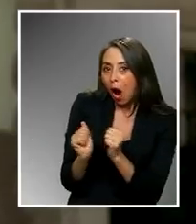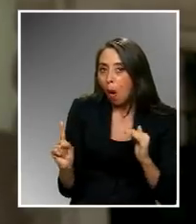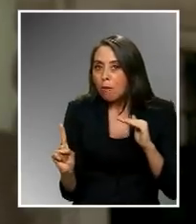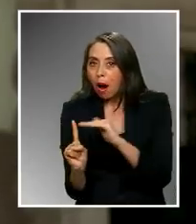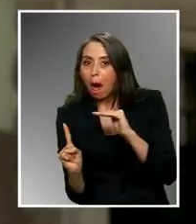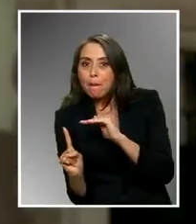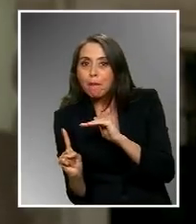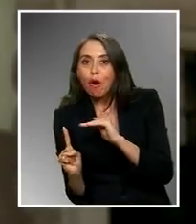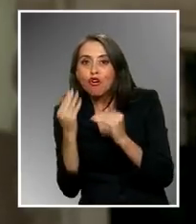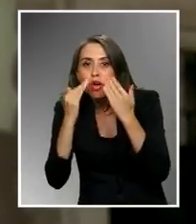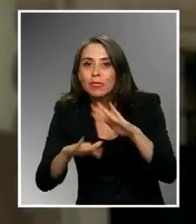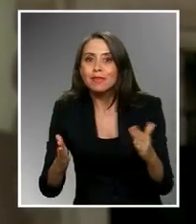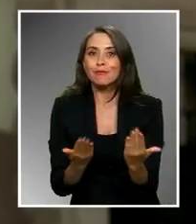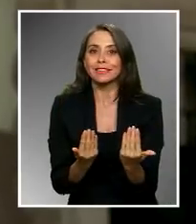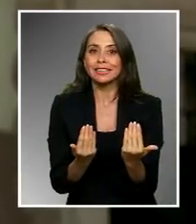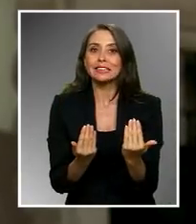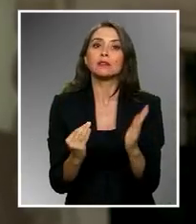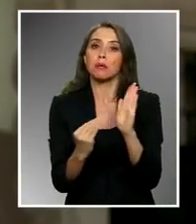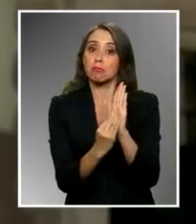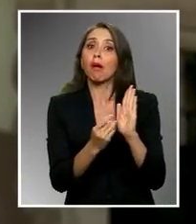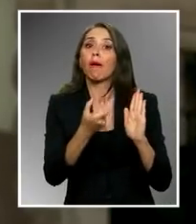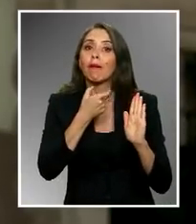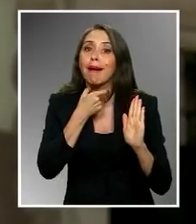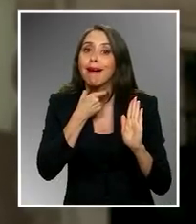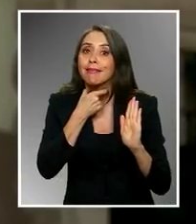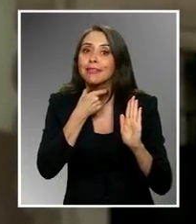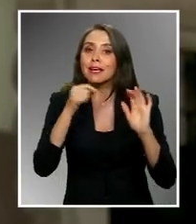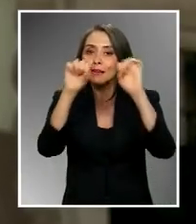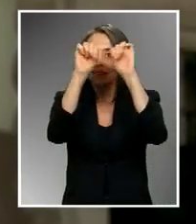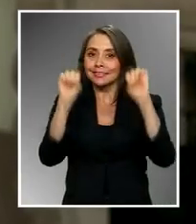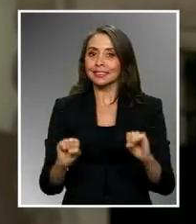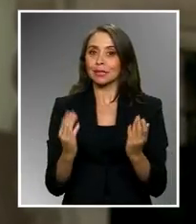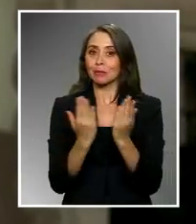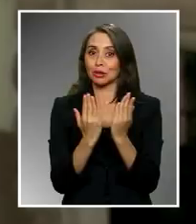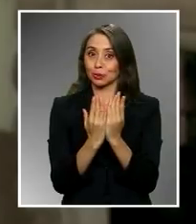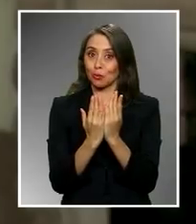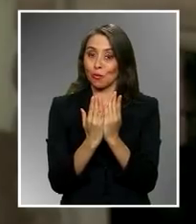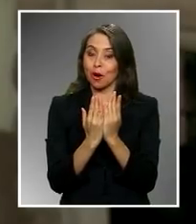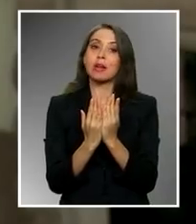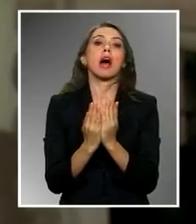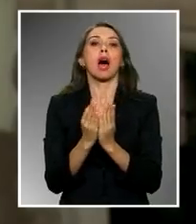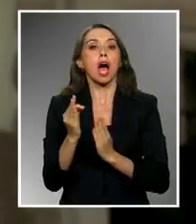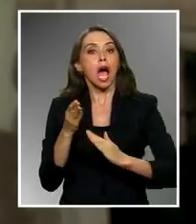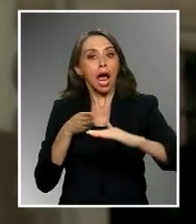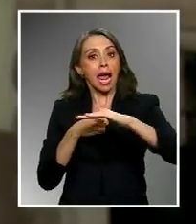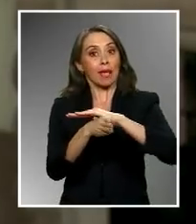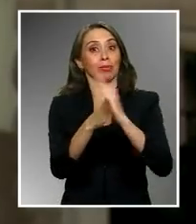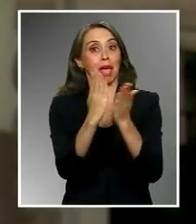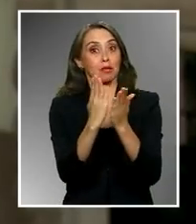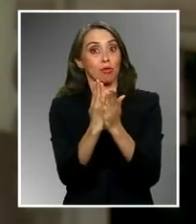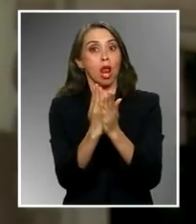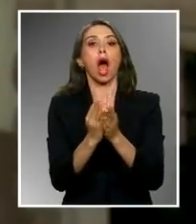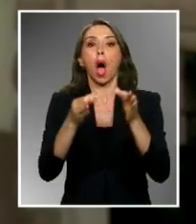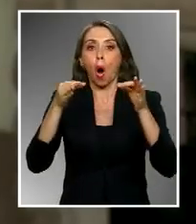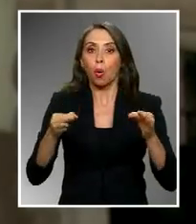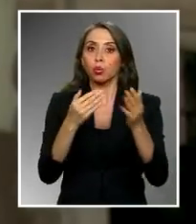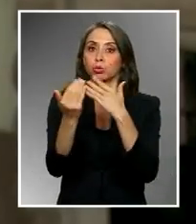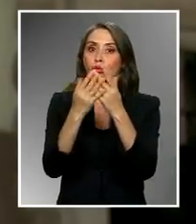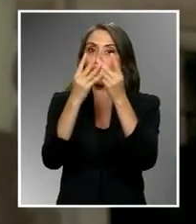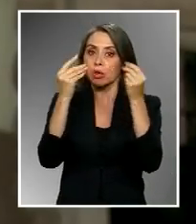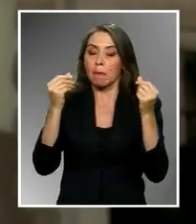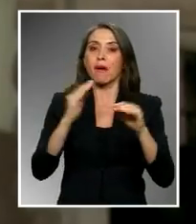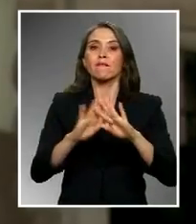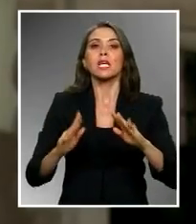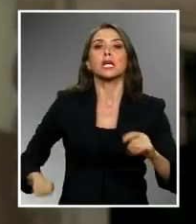requieren estamos garantizando además que el sistema escolar cuente con mecanismos de ingresos justos y transparentes que no haga más